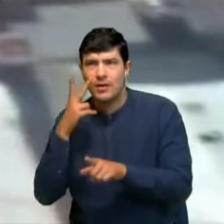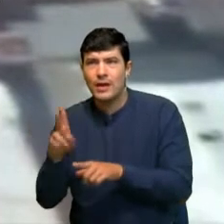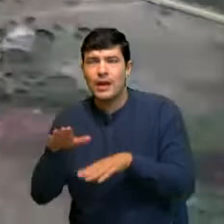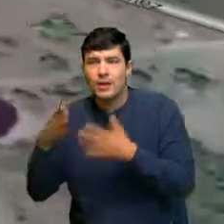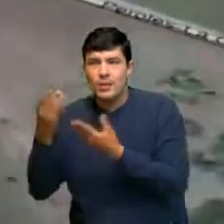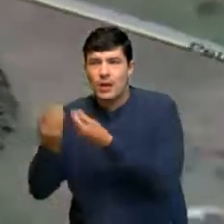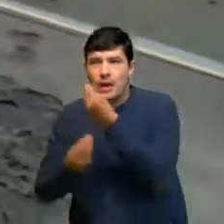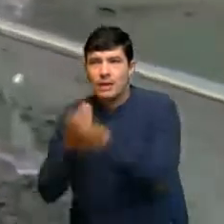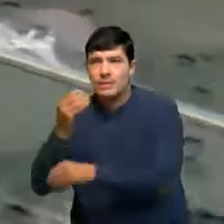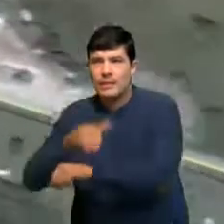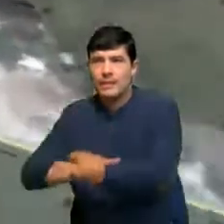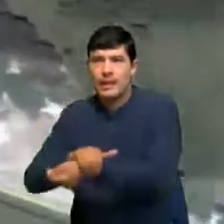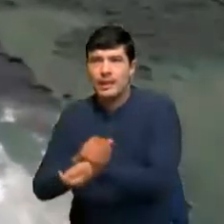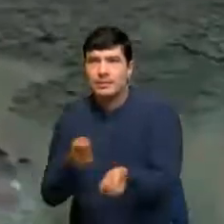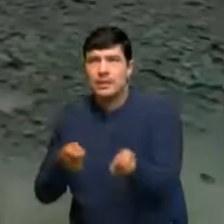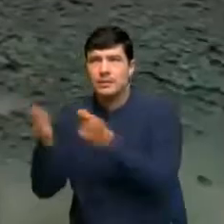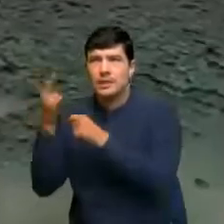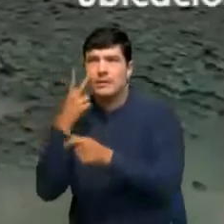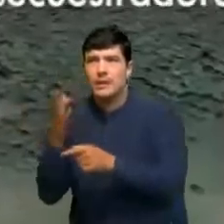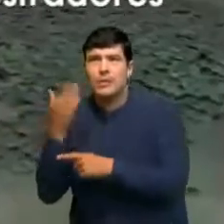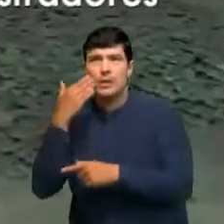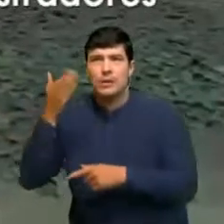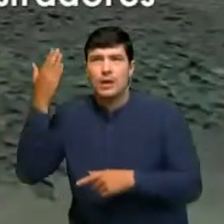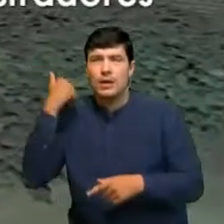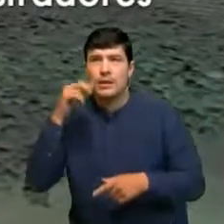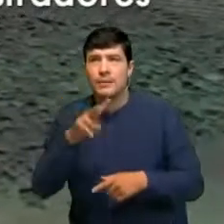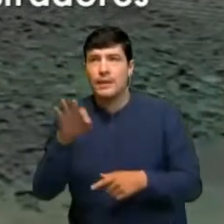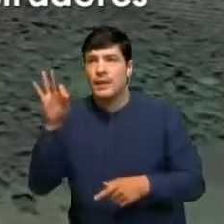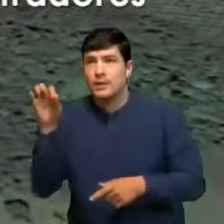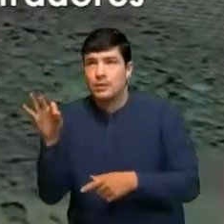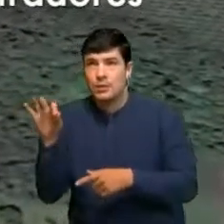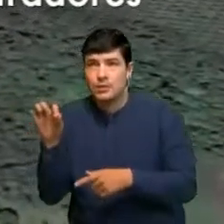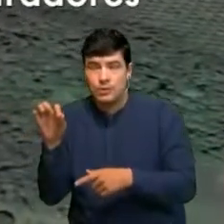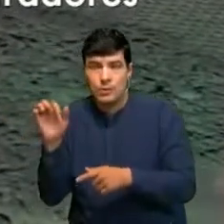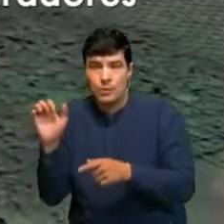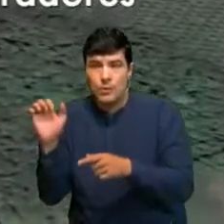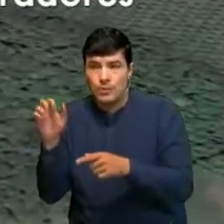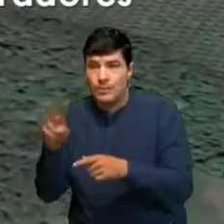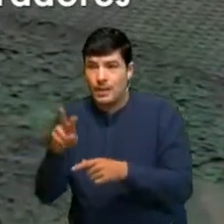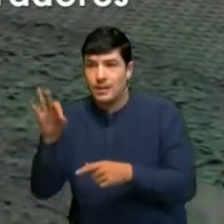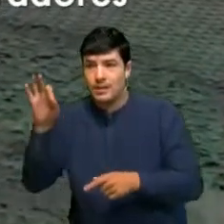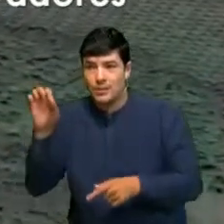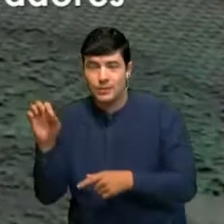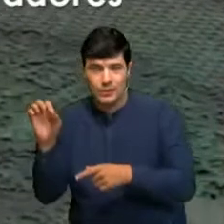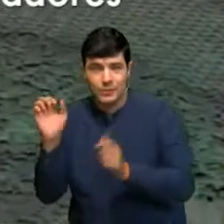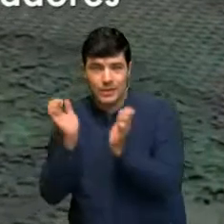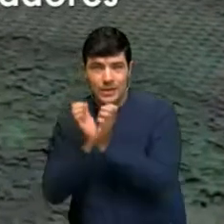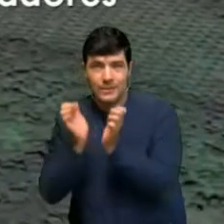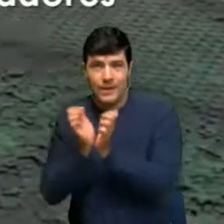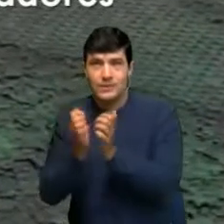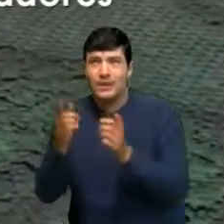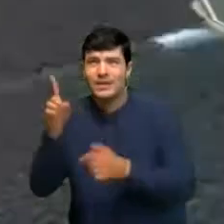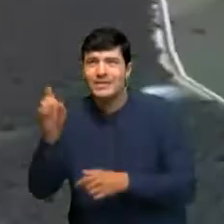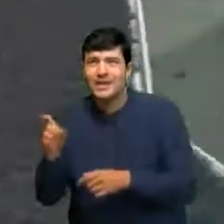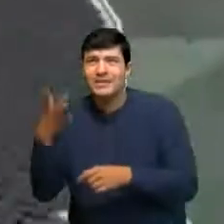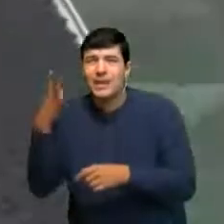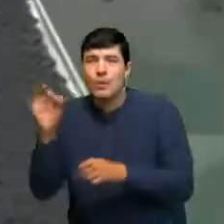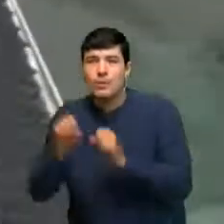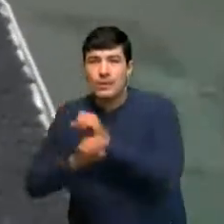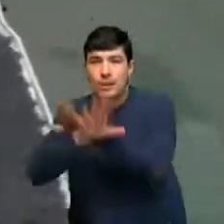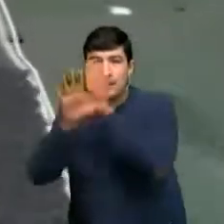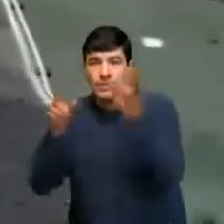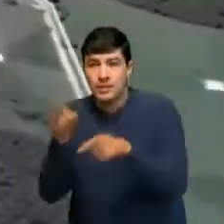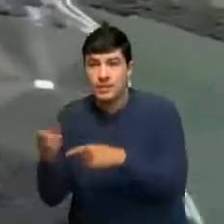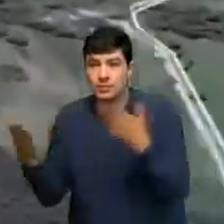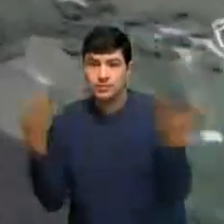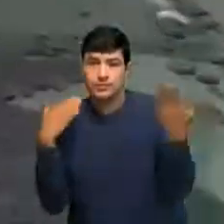produjo el secuestro de Mayerly Santos Calderón el 28 de mayo de este año a las 6:50 de la mañana en la finca La Guayacana de la vereda La